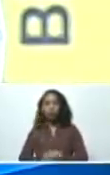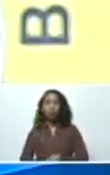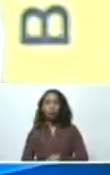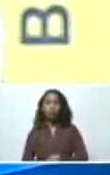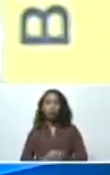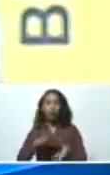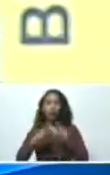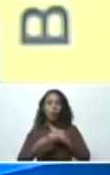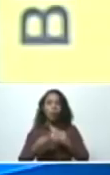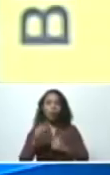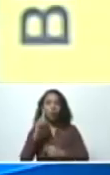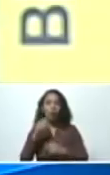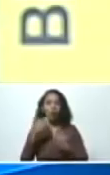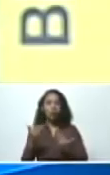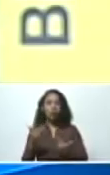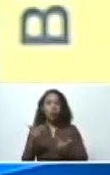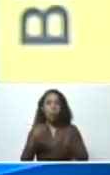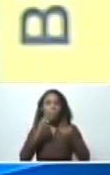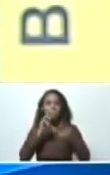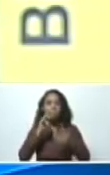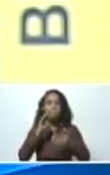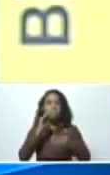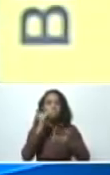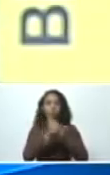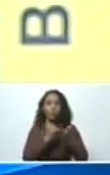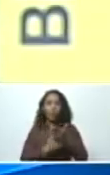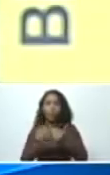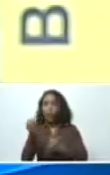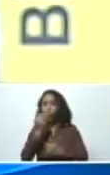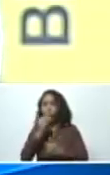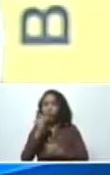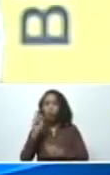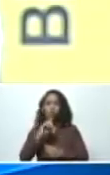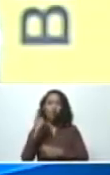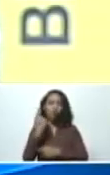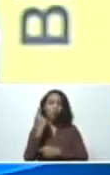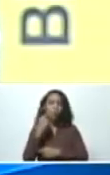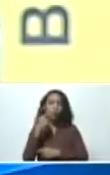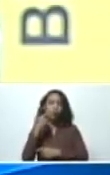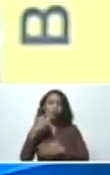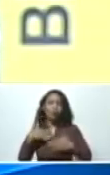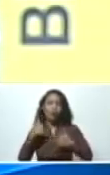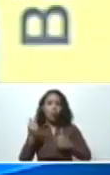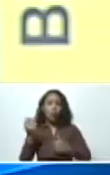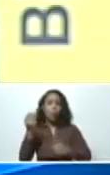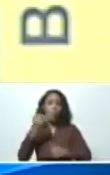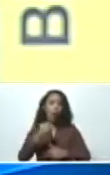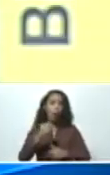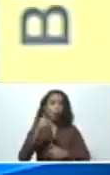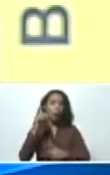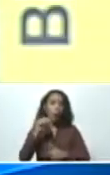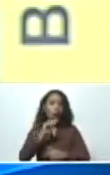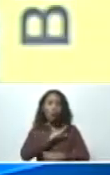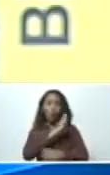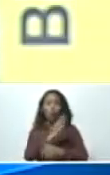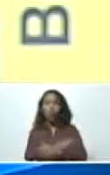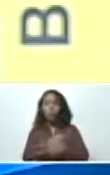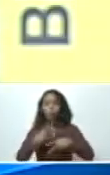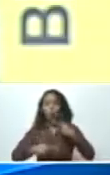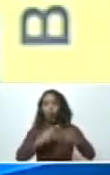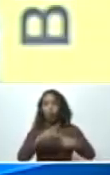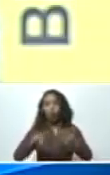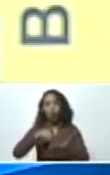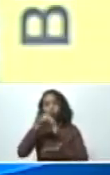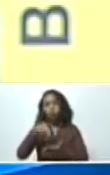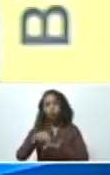CLAP, un patrón de consumo que no solamente sea más sano, sino que además fortalezca la producción